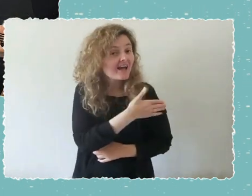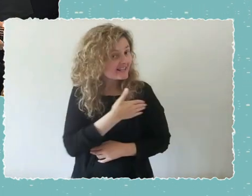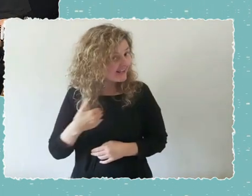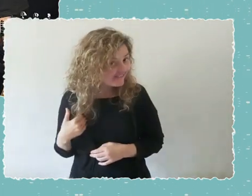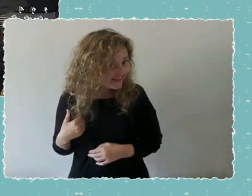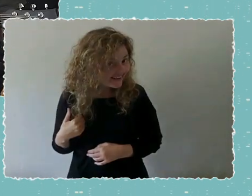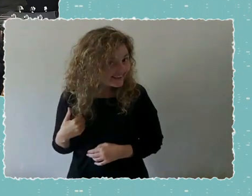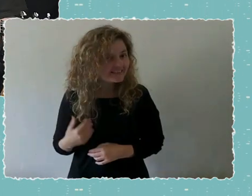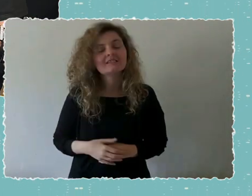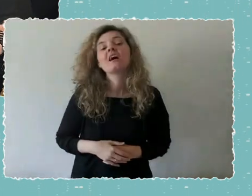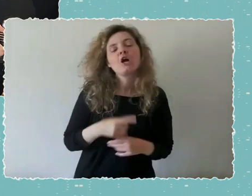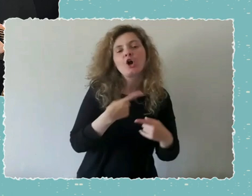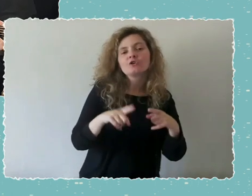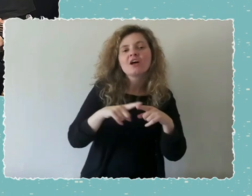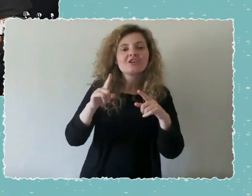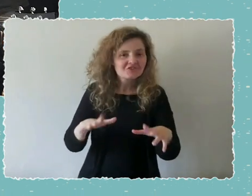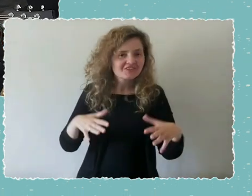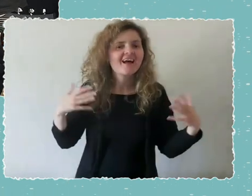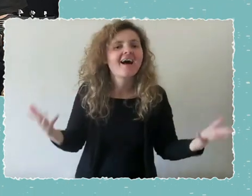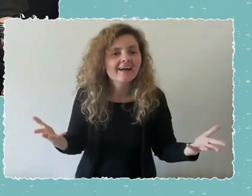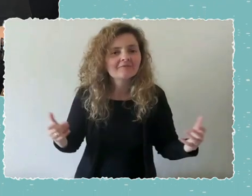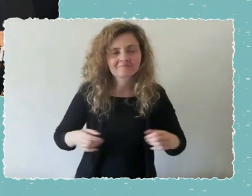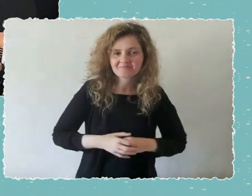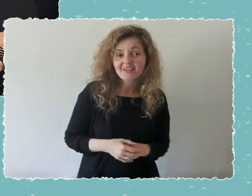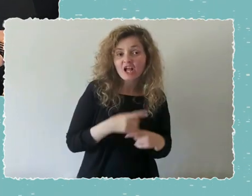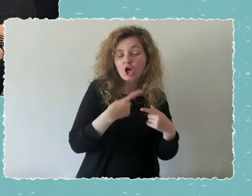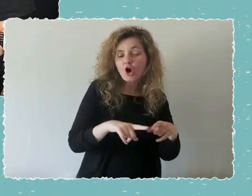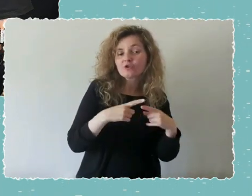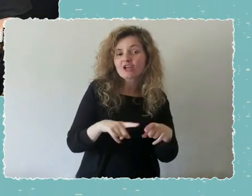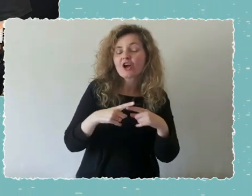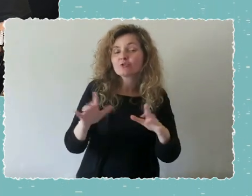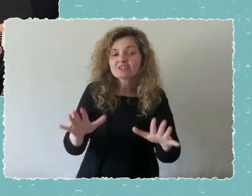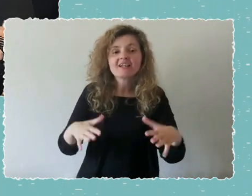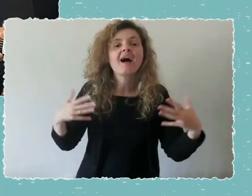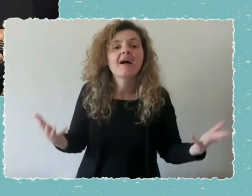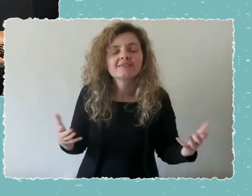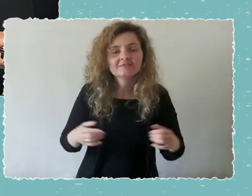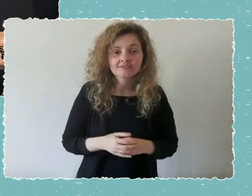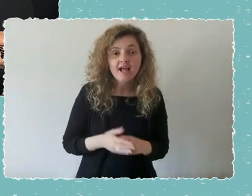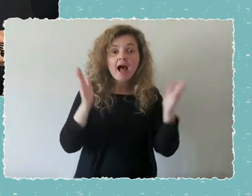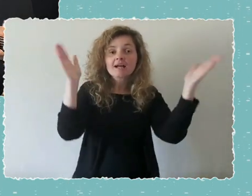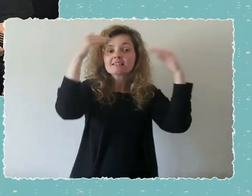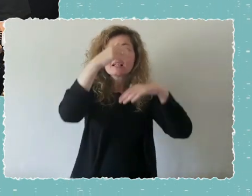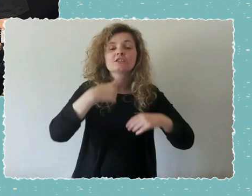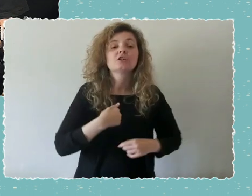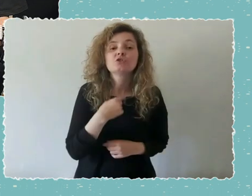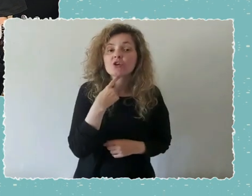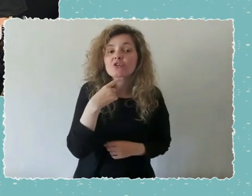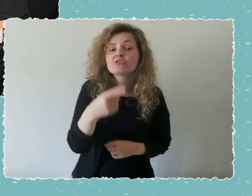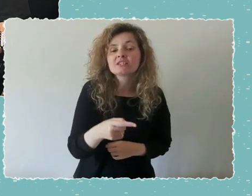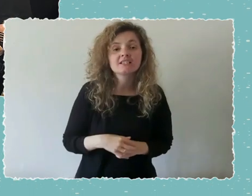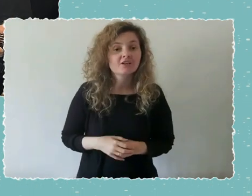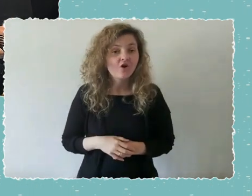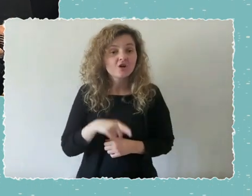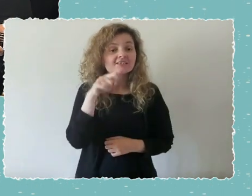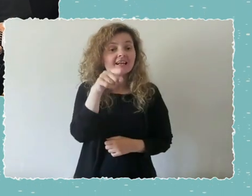o queres saber. Que cousa cousiña é? Que cousa cousiña é? Atende o que